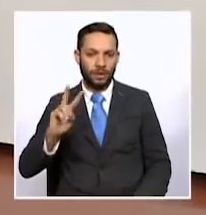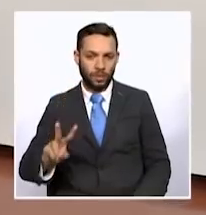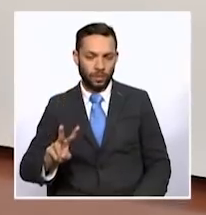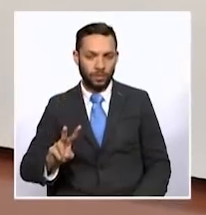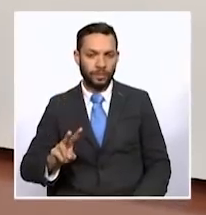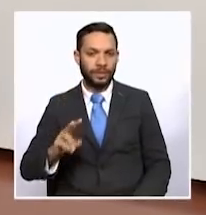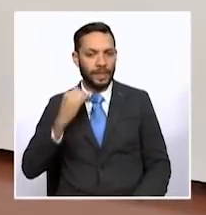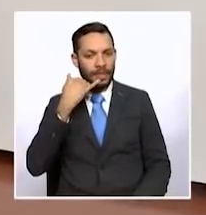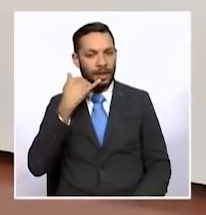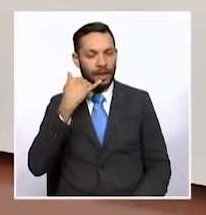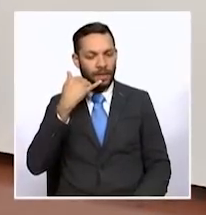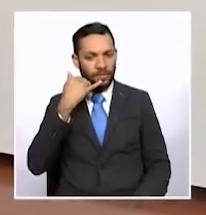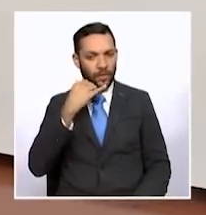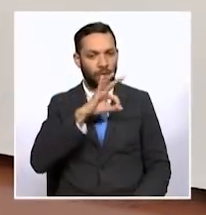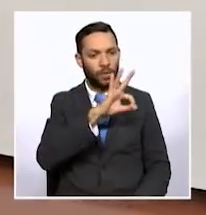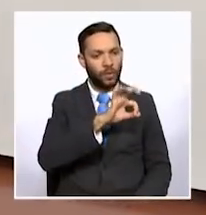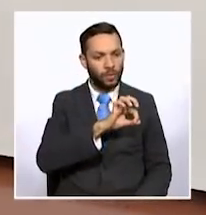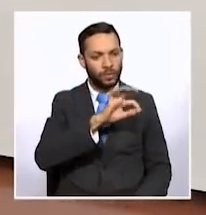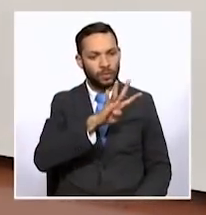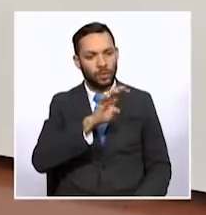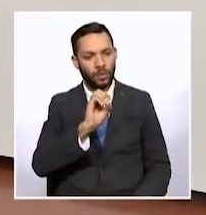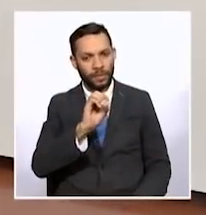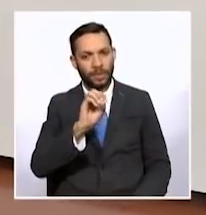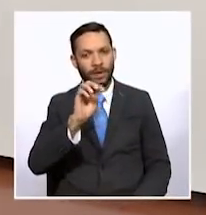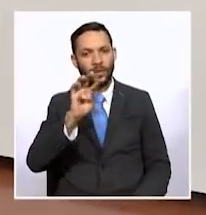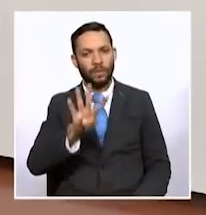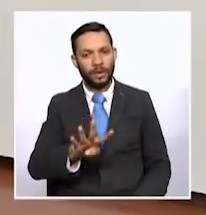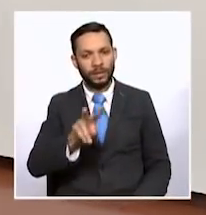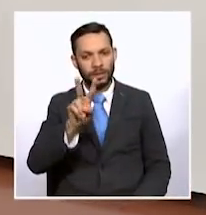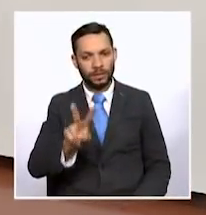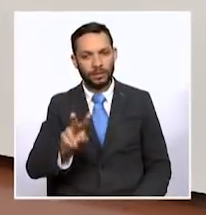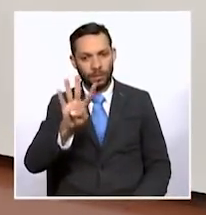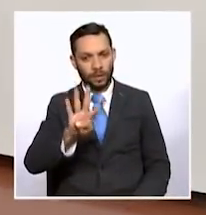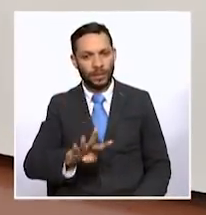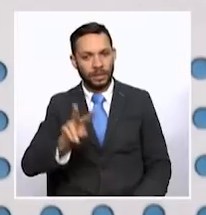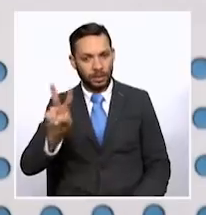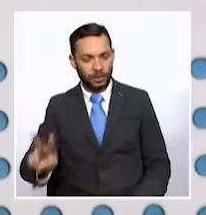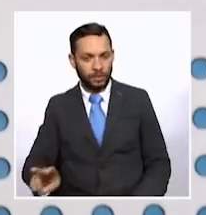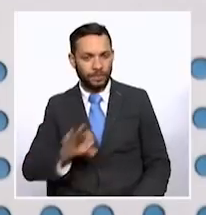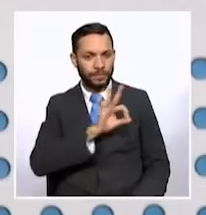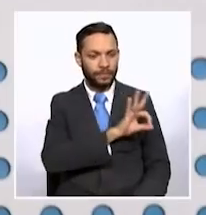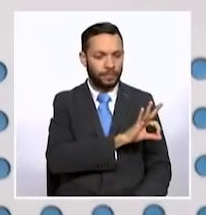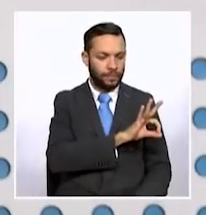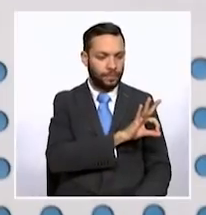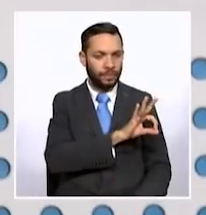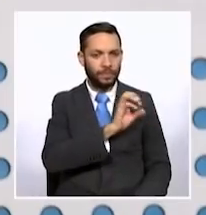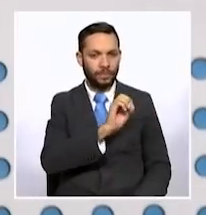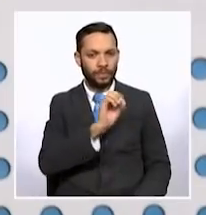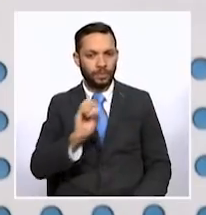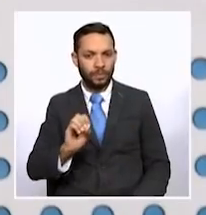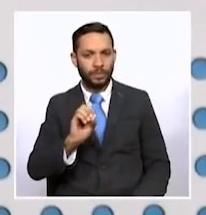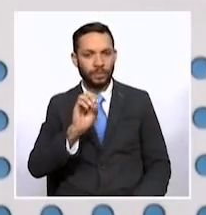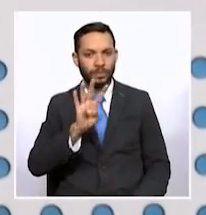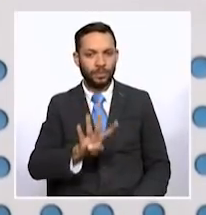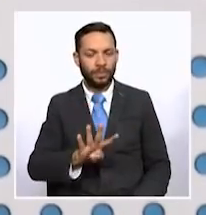890. 4242. 40, muy fácil. ¿Y algún celular? Sí,